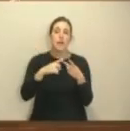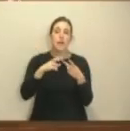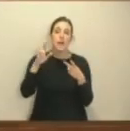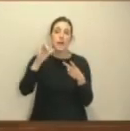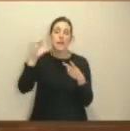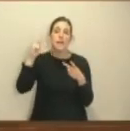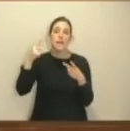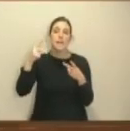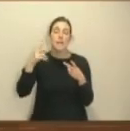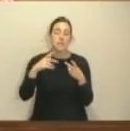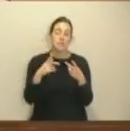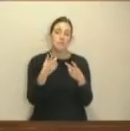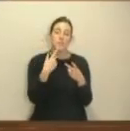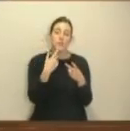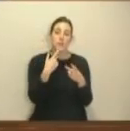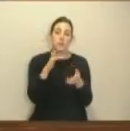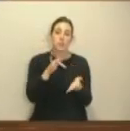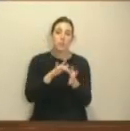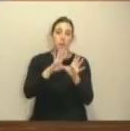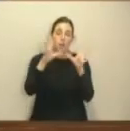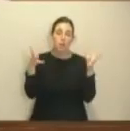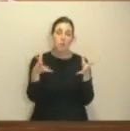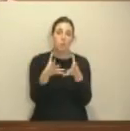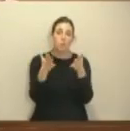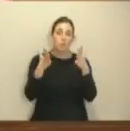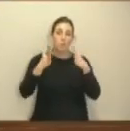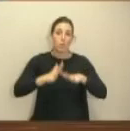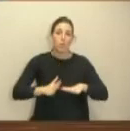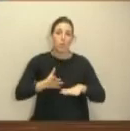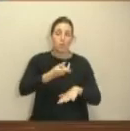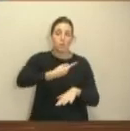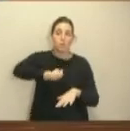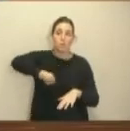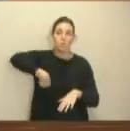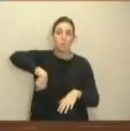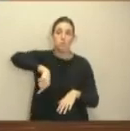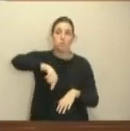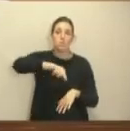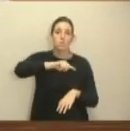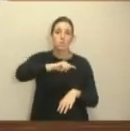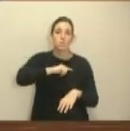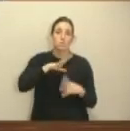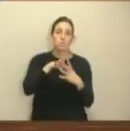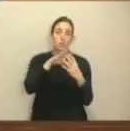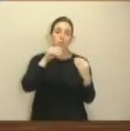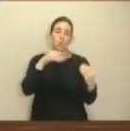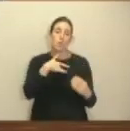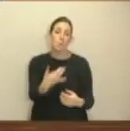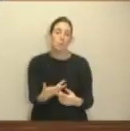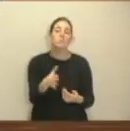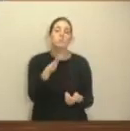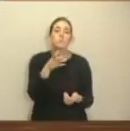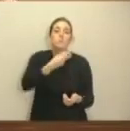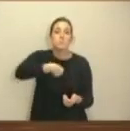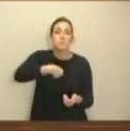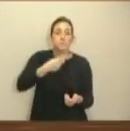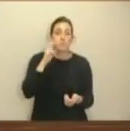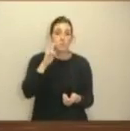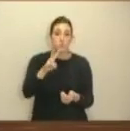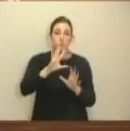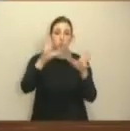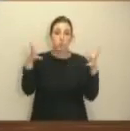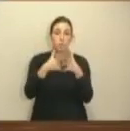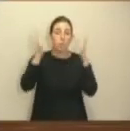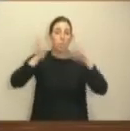aquello: mientras el mundo se derrumba, nosotros nos enamoramos. Y es lo que ha pasado en Asturias. El mundo se derrumba, la